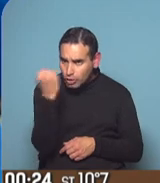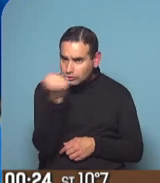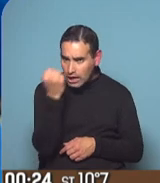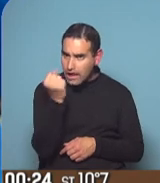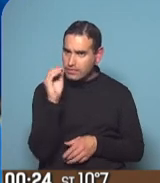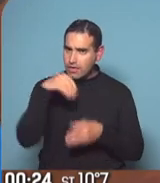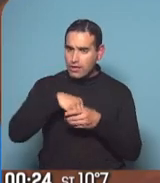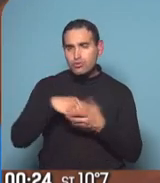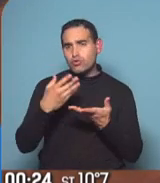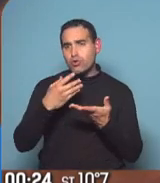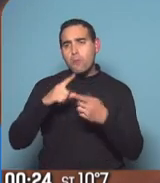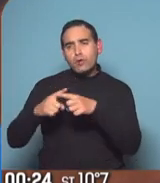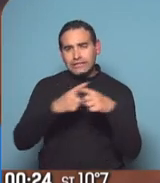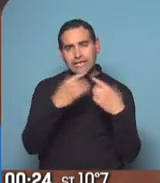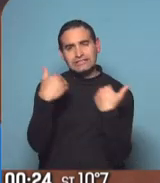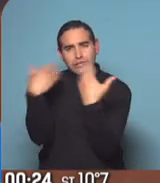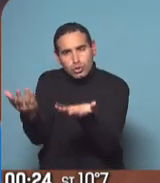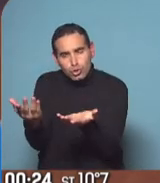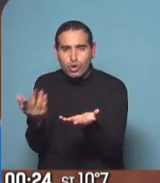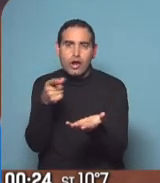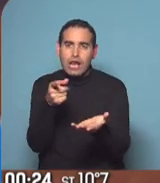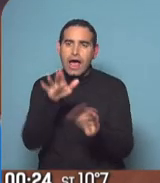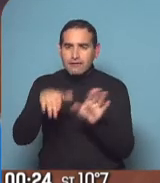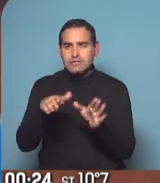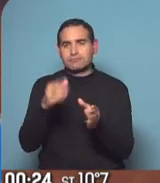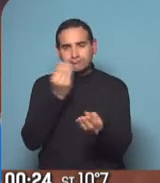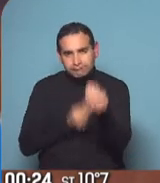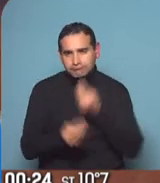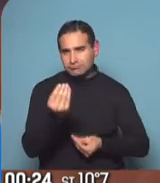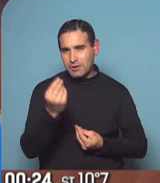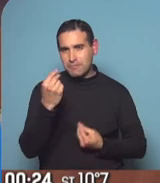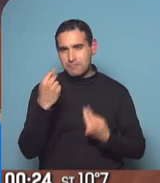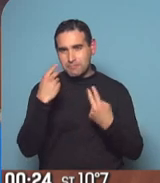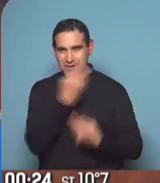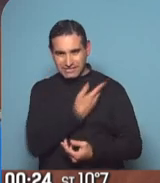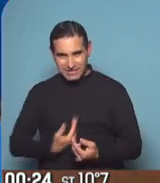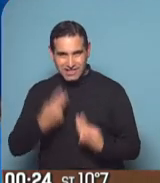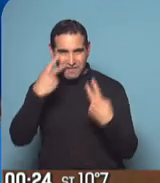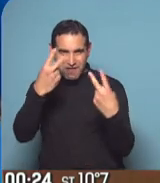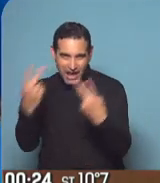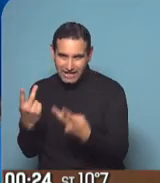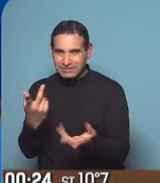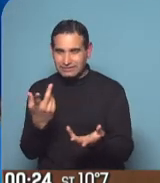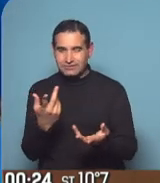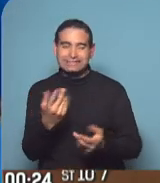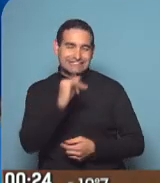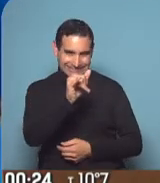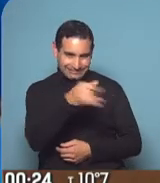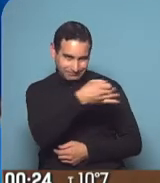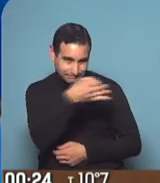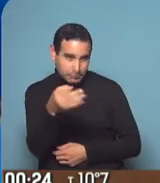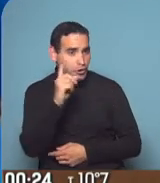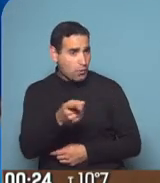política exterior reemplaza al presidente muchos viajes en huellas en ceremonia pero vos fijate que nuestra constitución